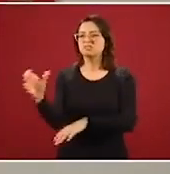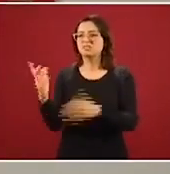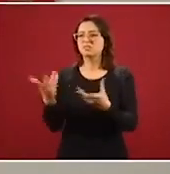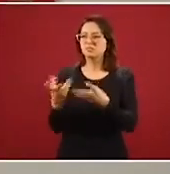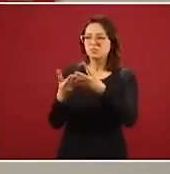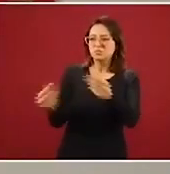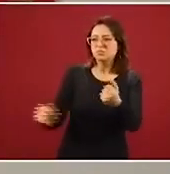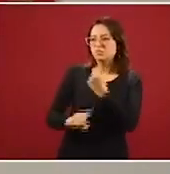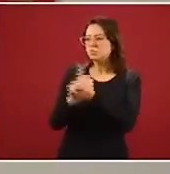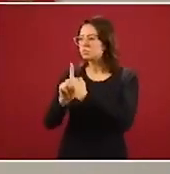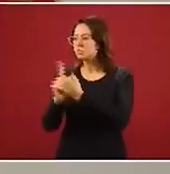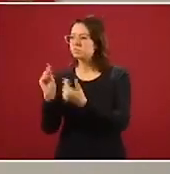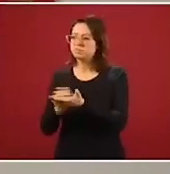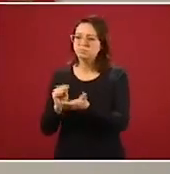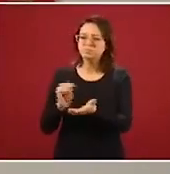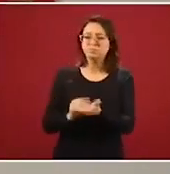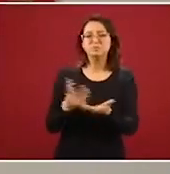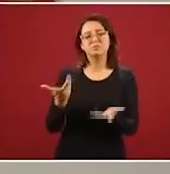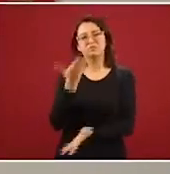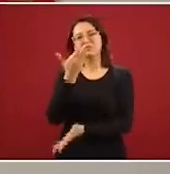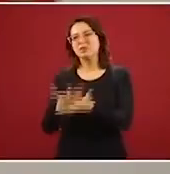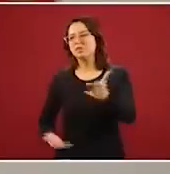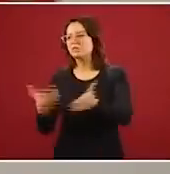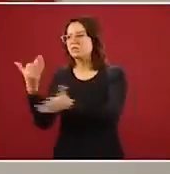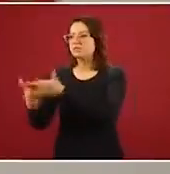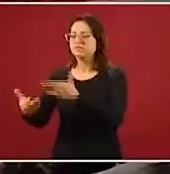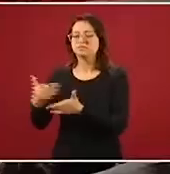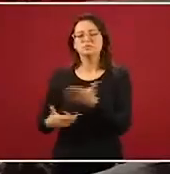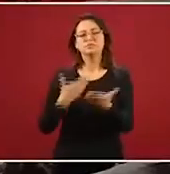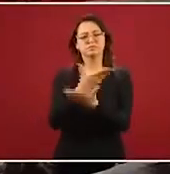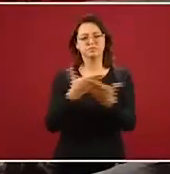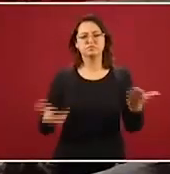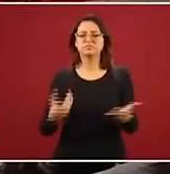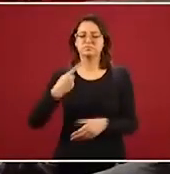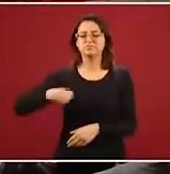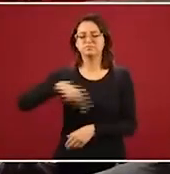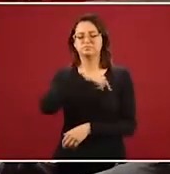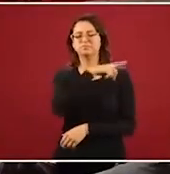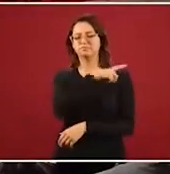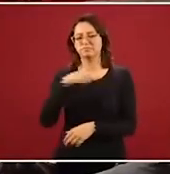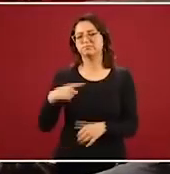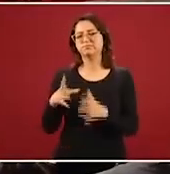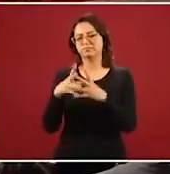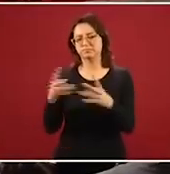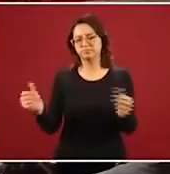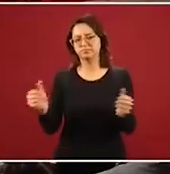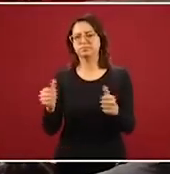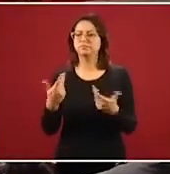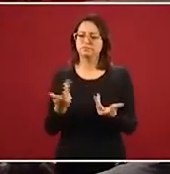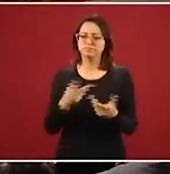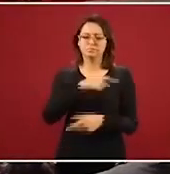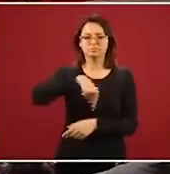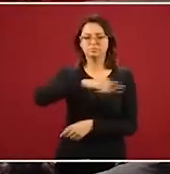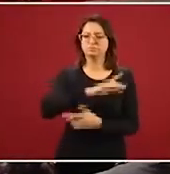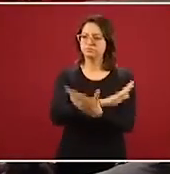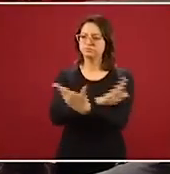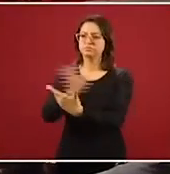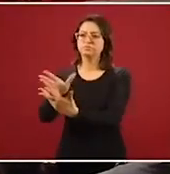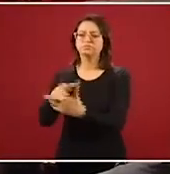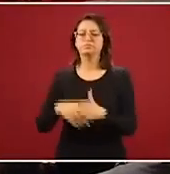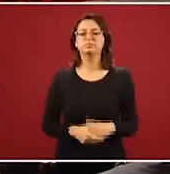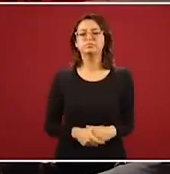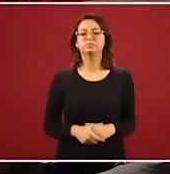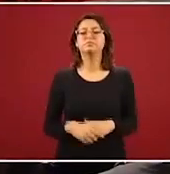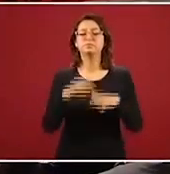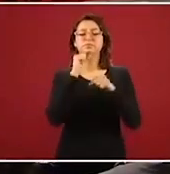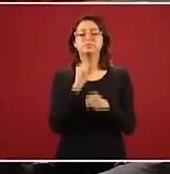una carencia importante que ahora estamos empeñados en cubrir. De la misma manera, en la reconversión que estamos haciendo del